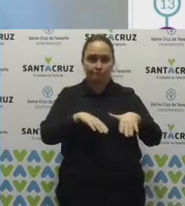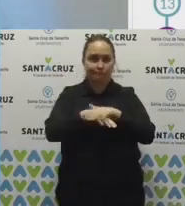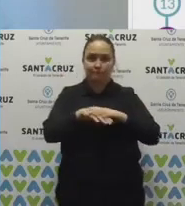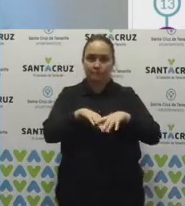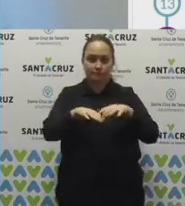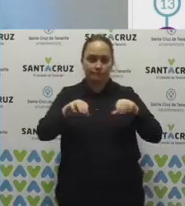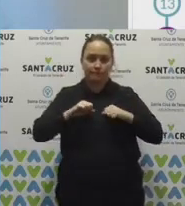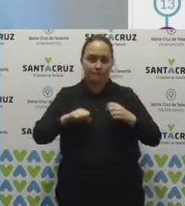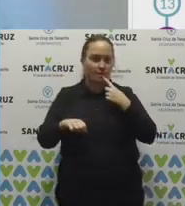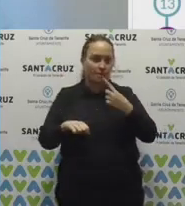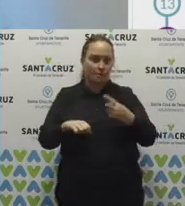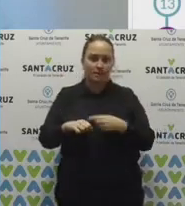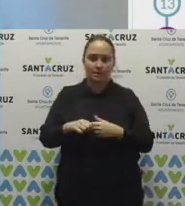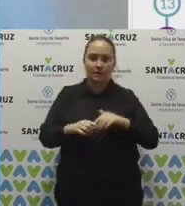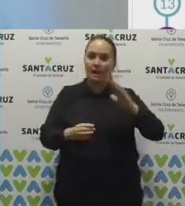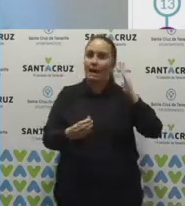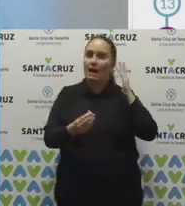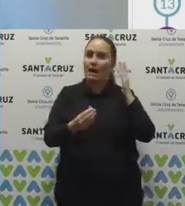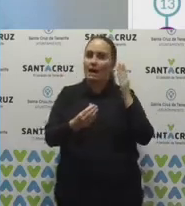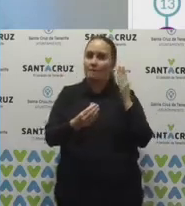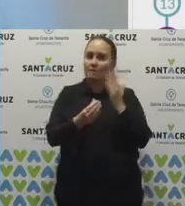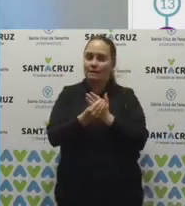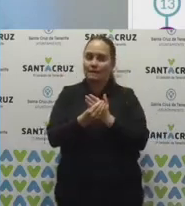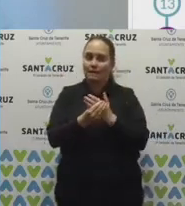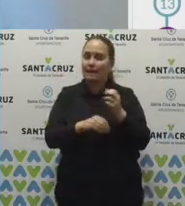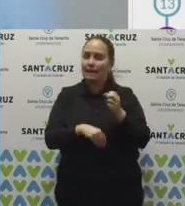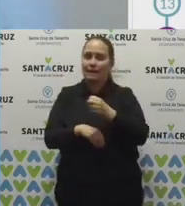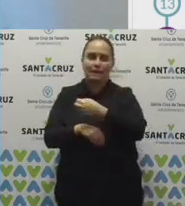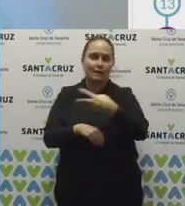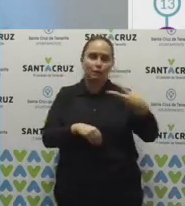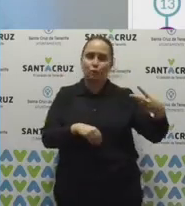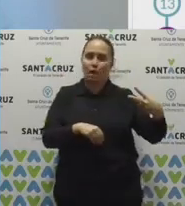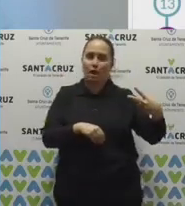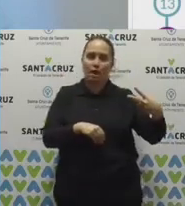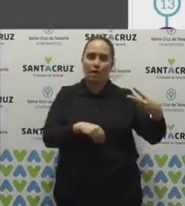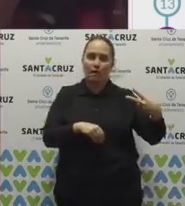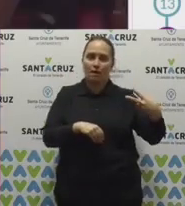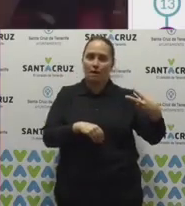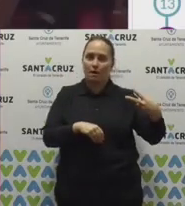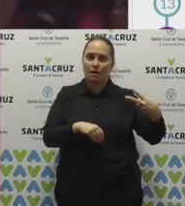encuadrar un expediente de resolución de esta relación contractual